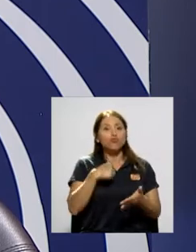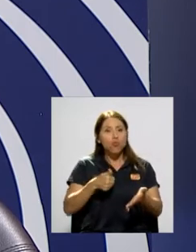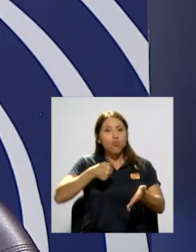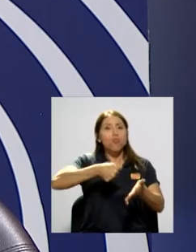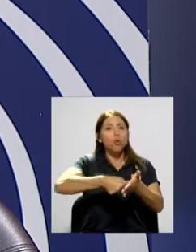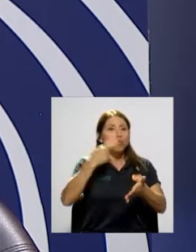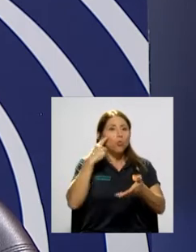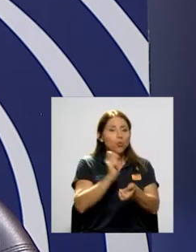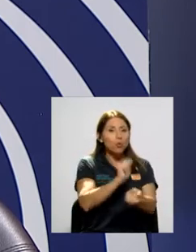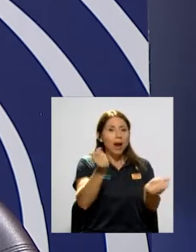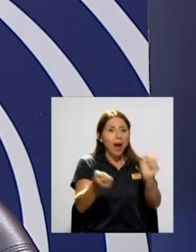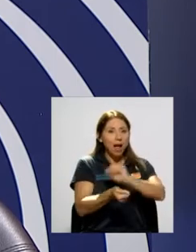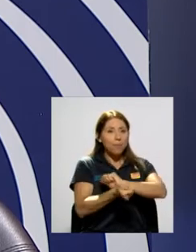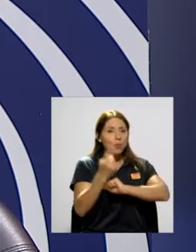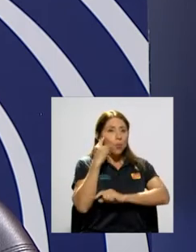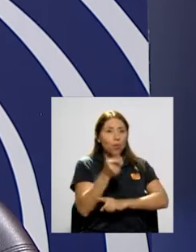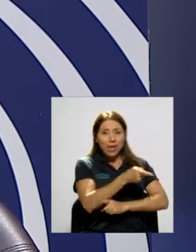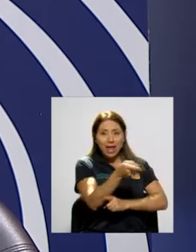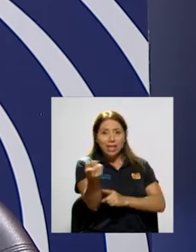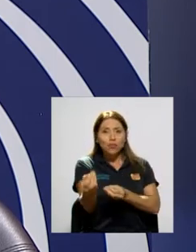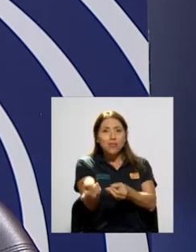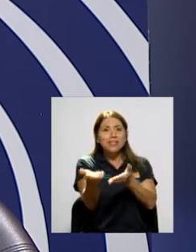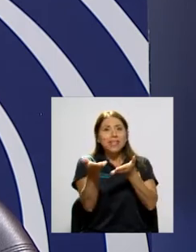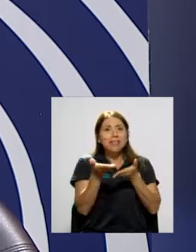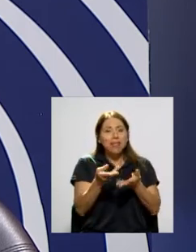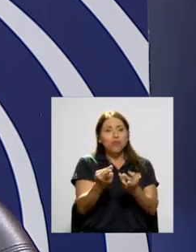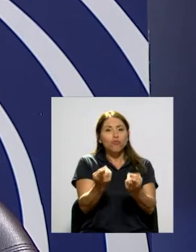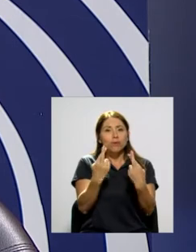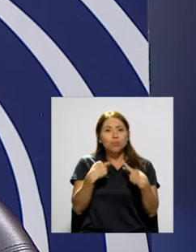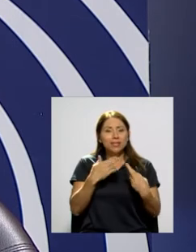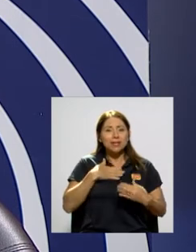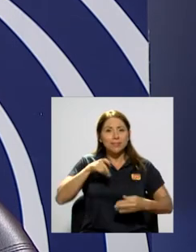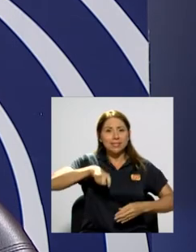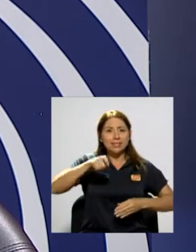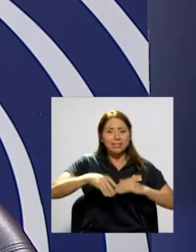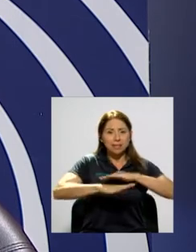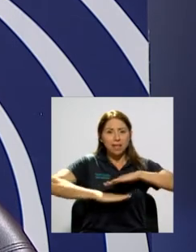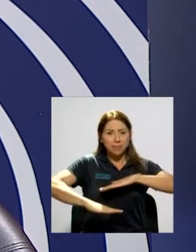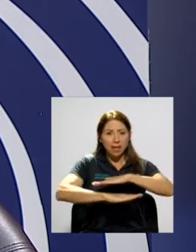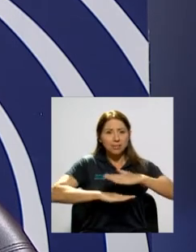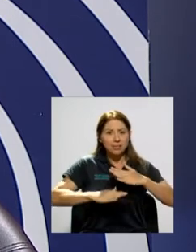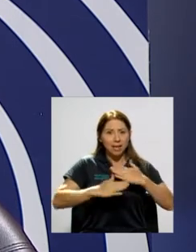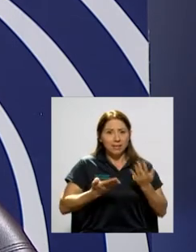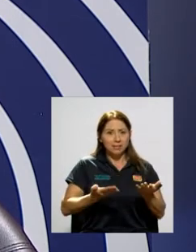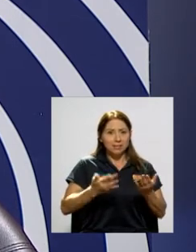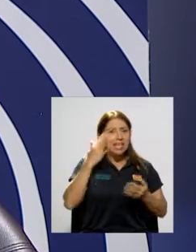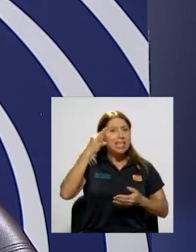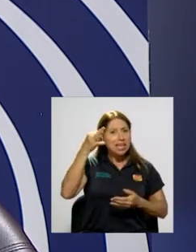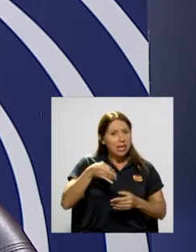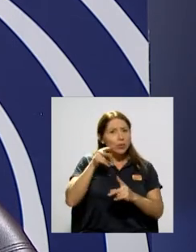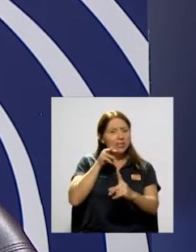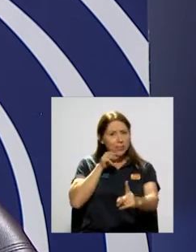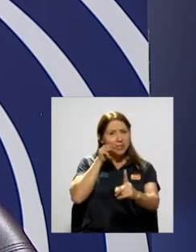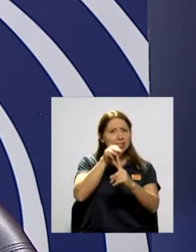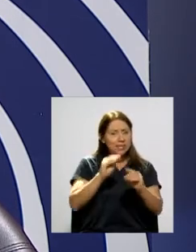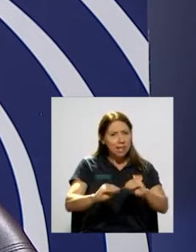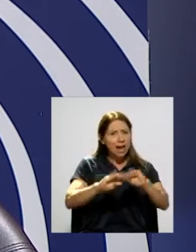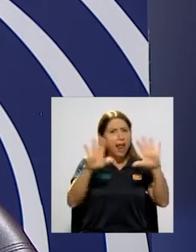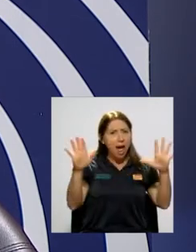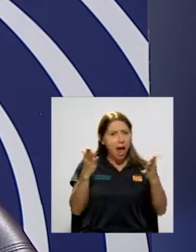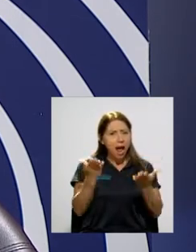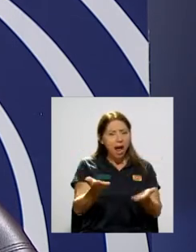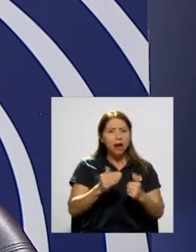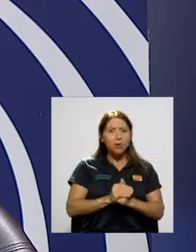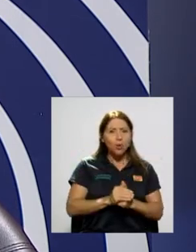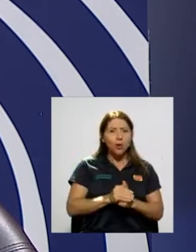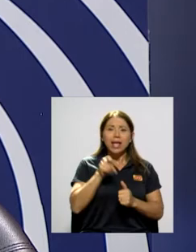porque ellos me están dando algún tipo de respuesta a mis necesidades básicas. Y creo que el mensaje está clarísimo. O sea, y creo